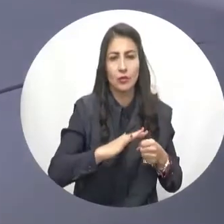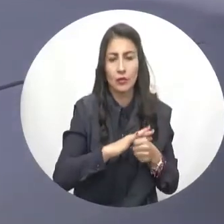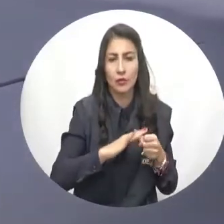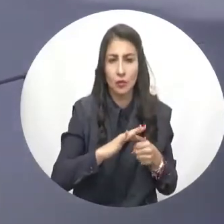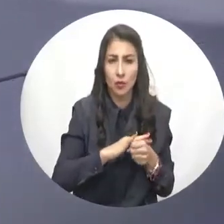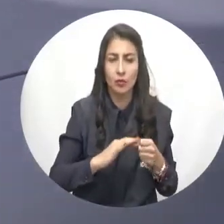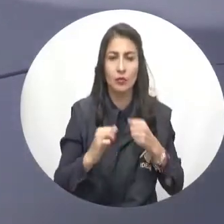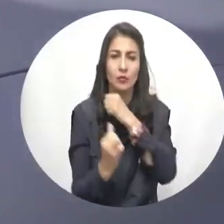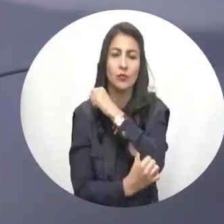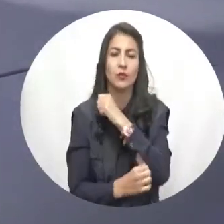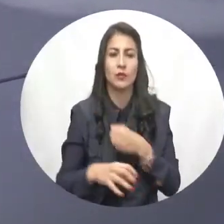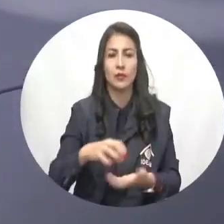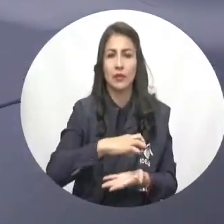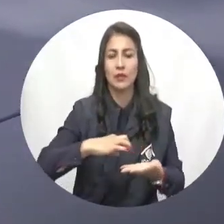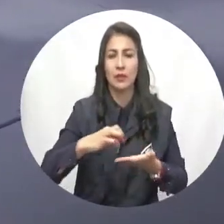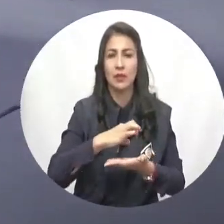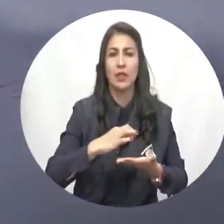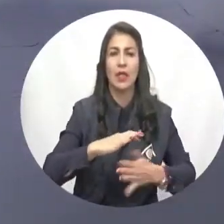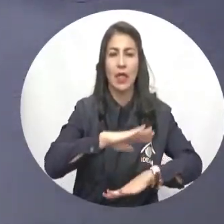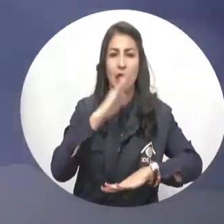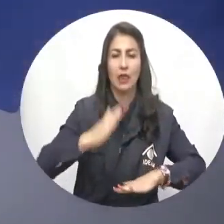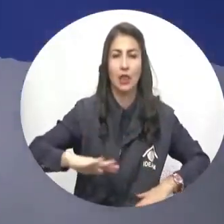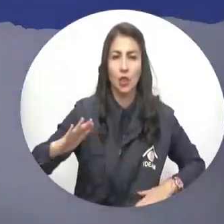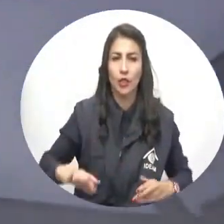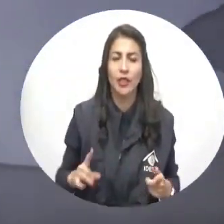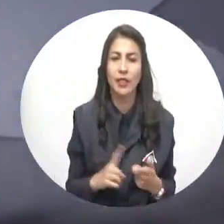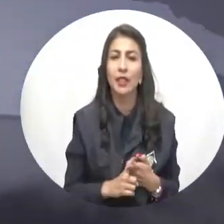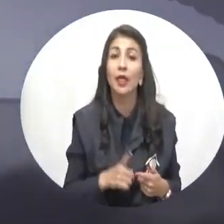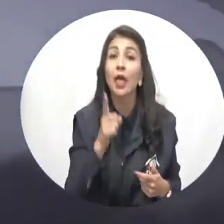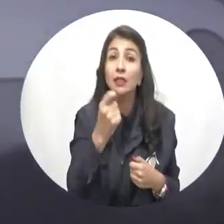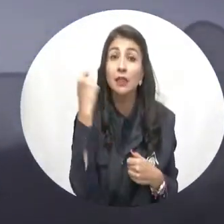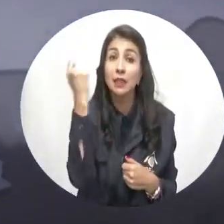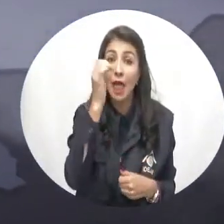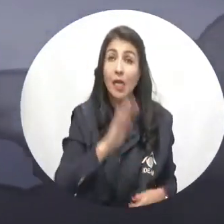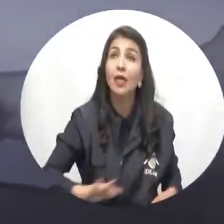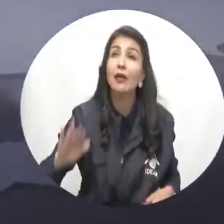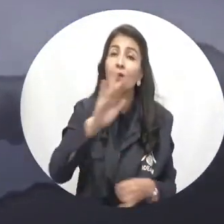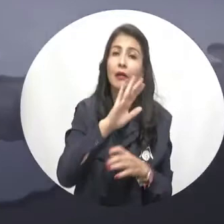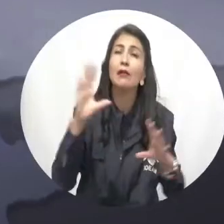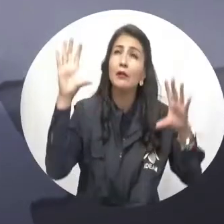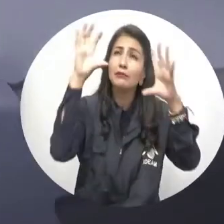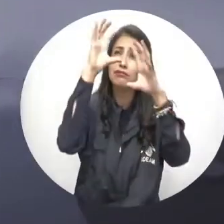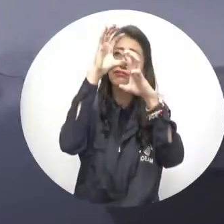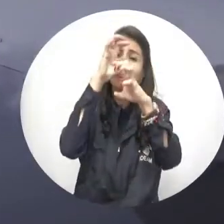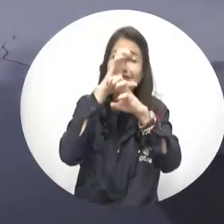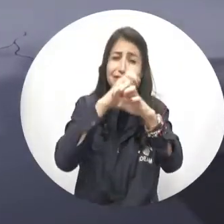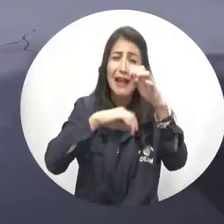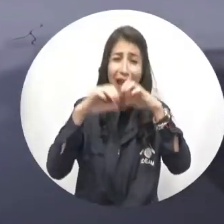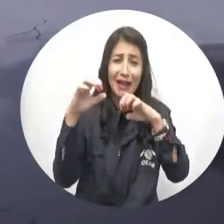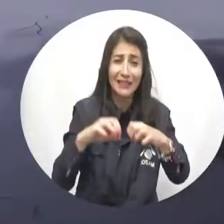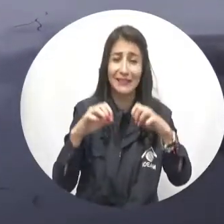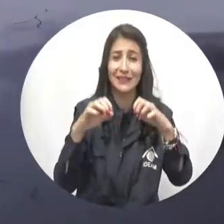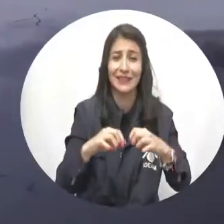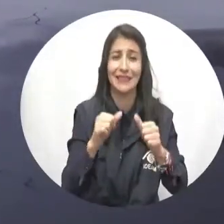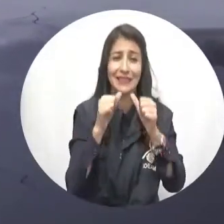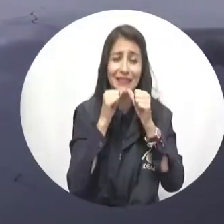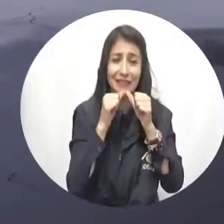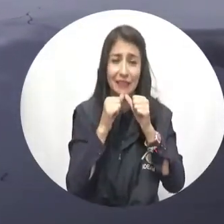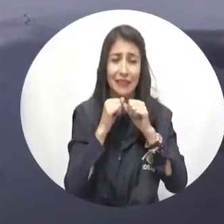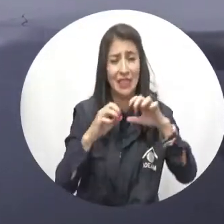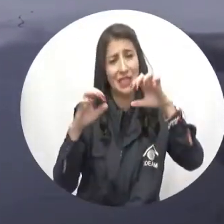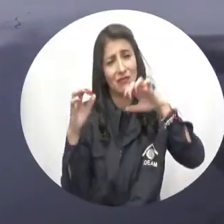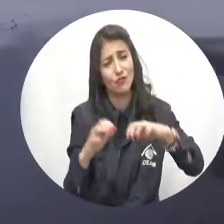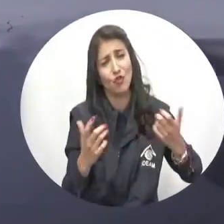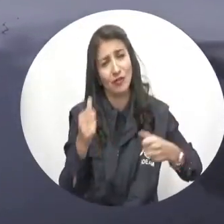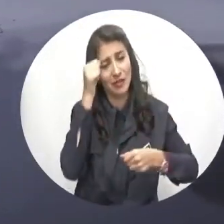de Cundinamarca, Boyacá, Santander y Antioquia. Los llanos colombianos reciben una noche encapotada y pasada por agua.